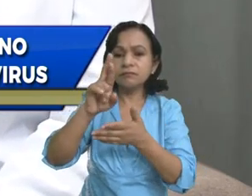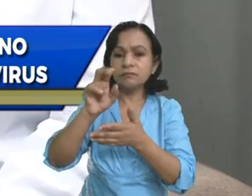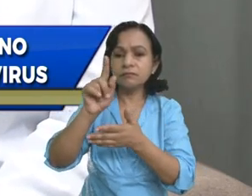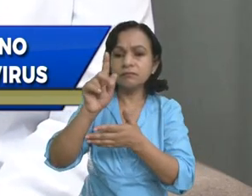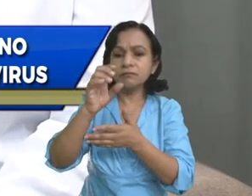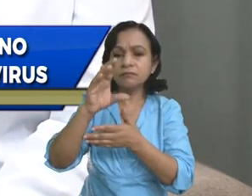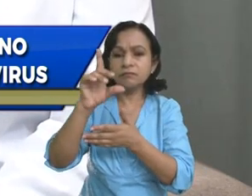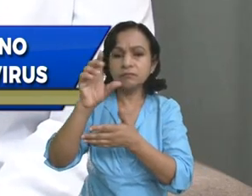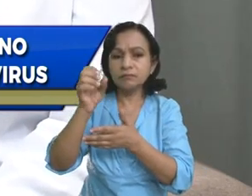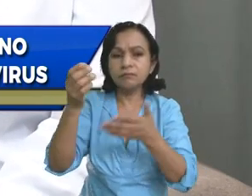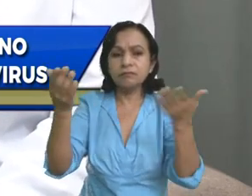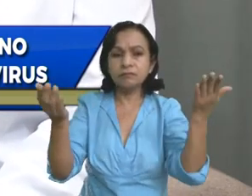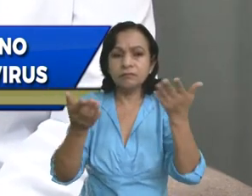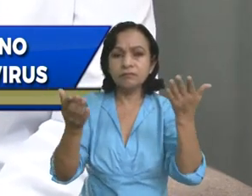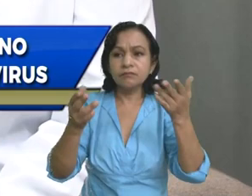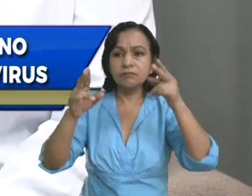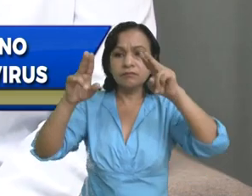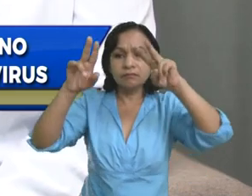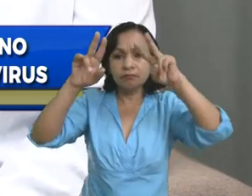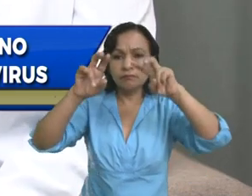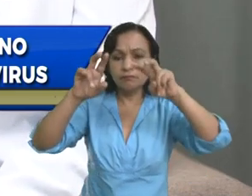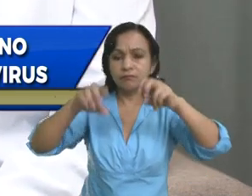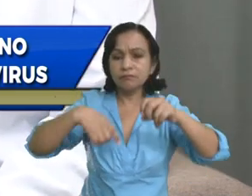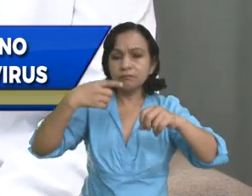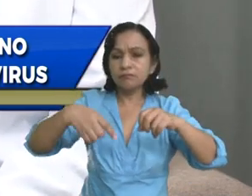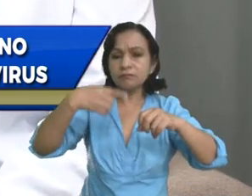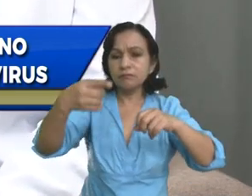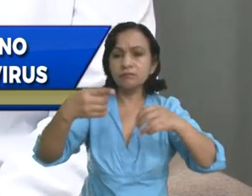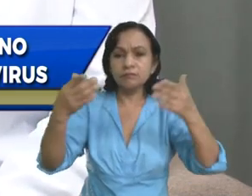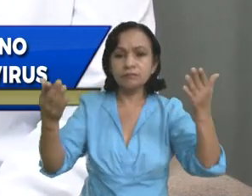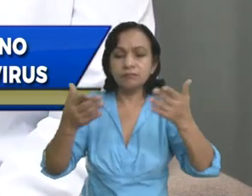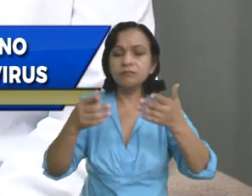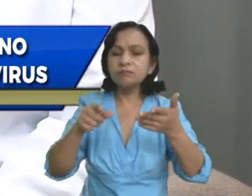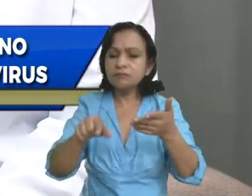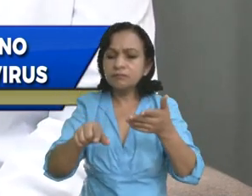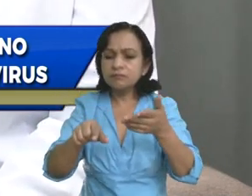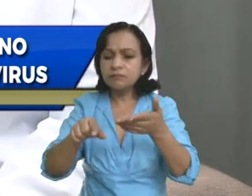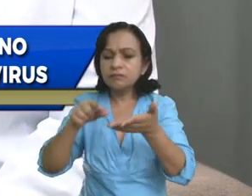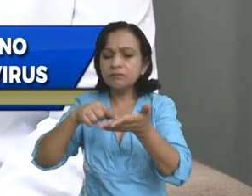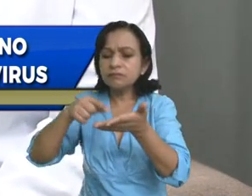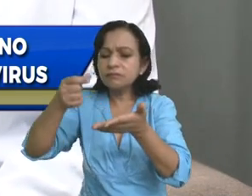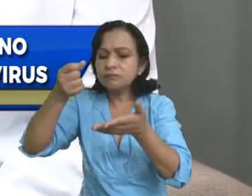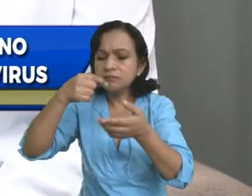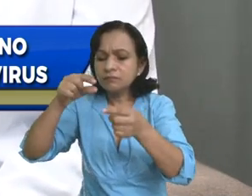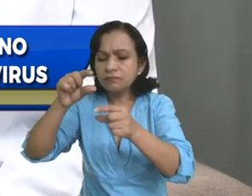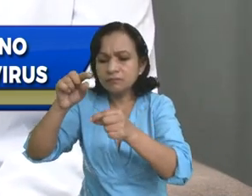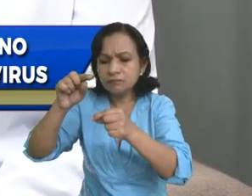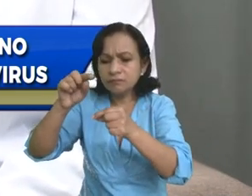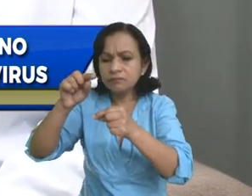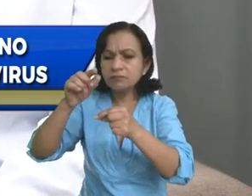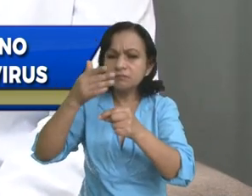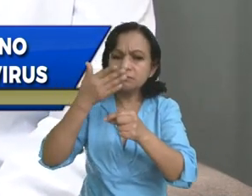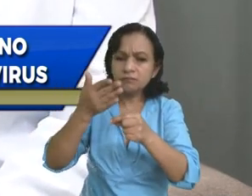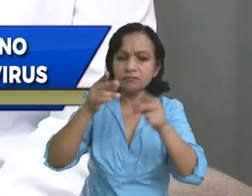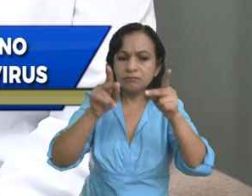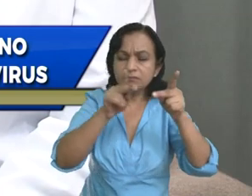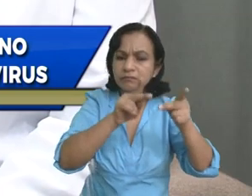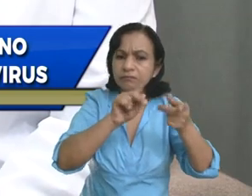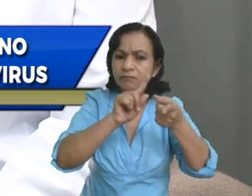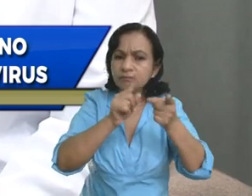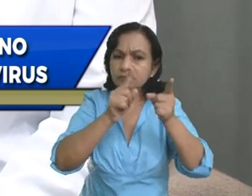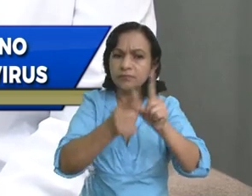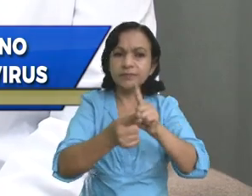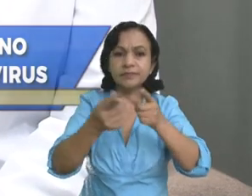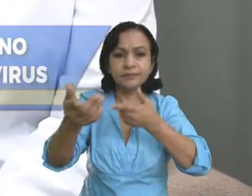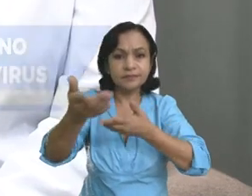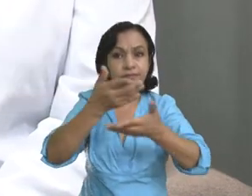grupos temporales que van evaluando día a día qué medicamentos aplicar, cómo van evolucionando los pacientes. Bueno, también hemos